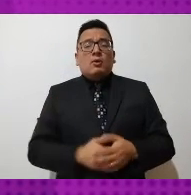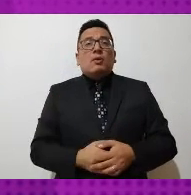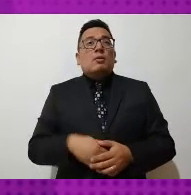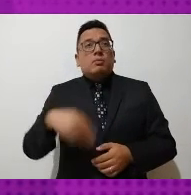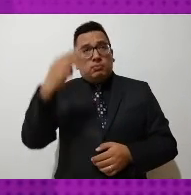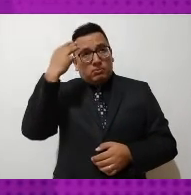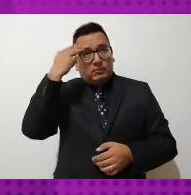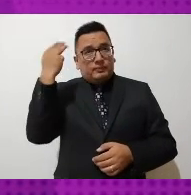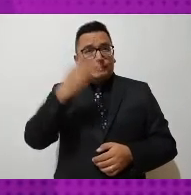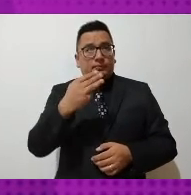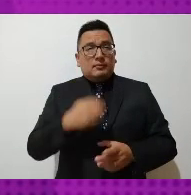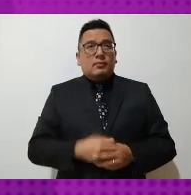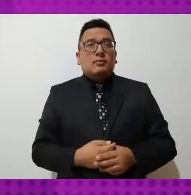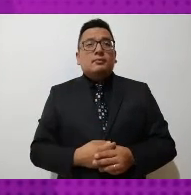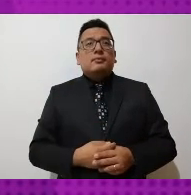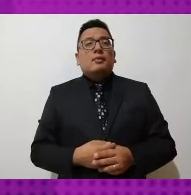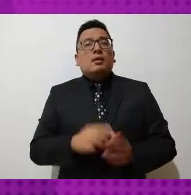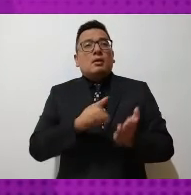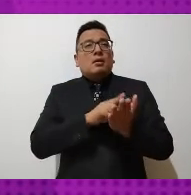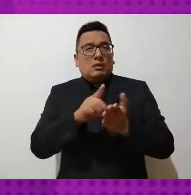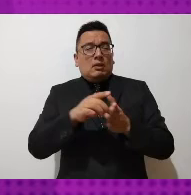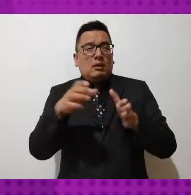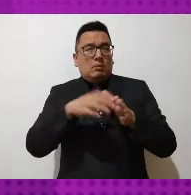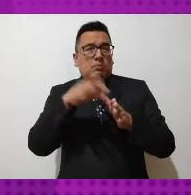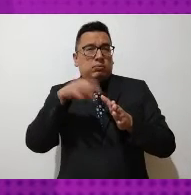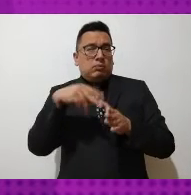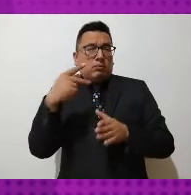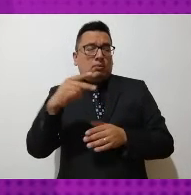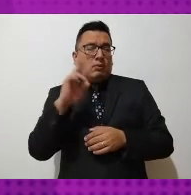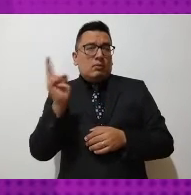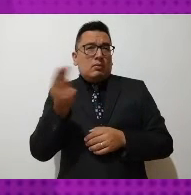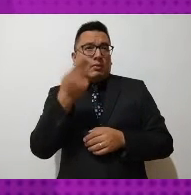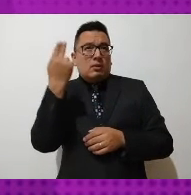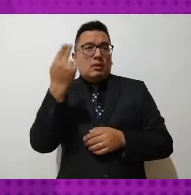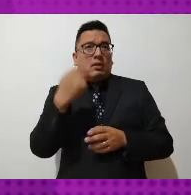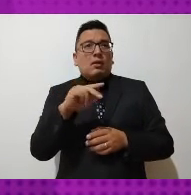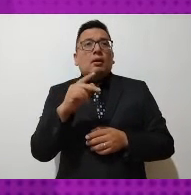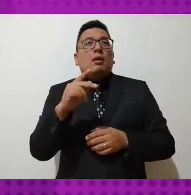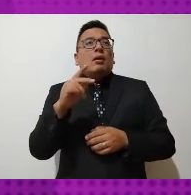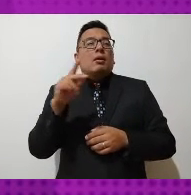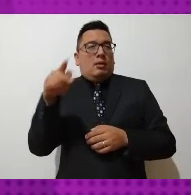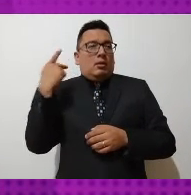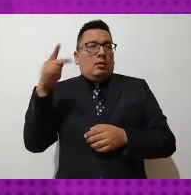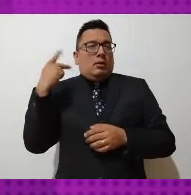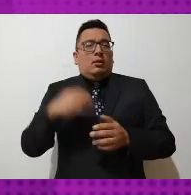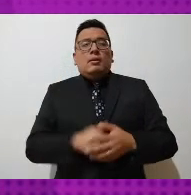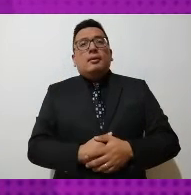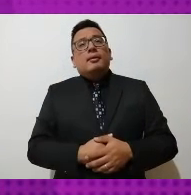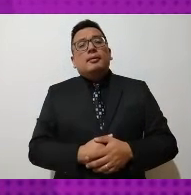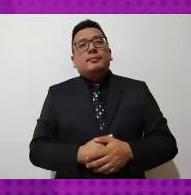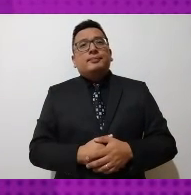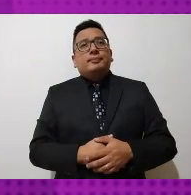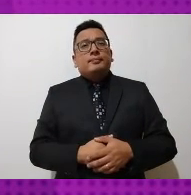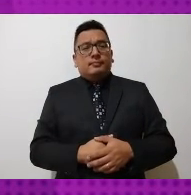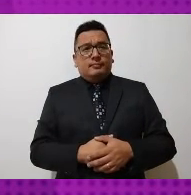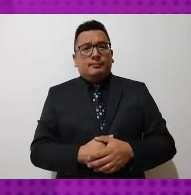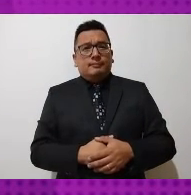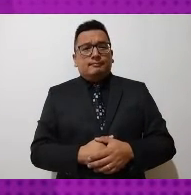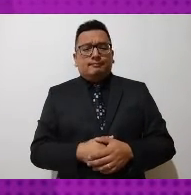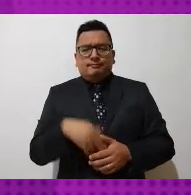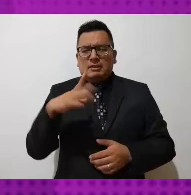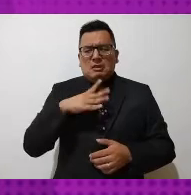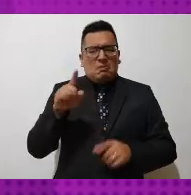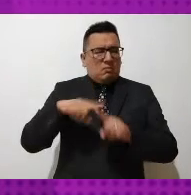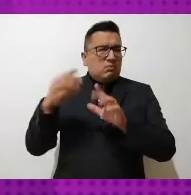es maestro con terminal en Derecho Constitucional y Amparo por la Benemérita Universidad Autónoma de Puebla, y tiene